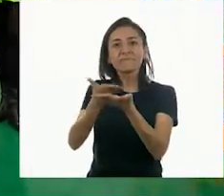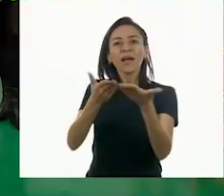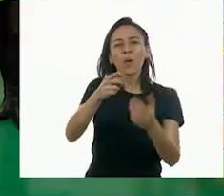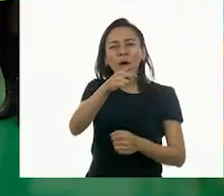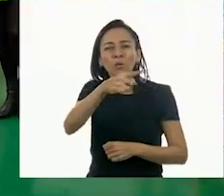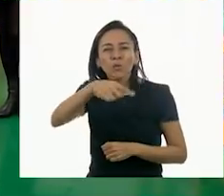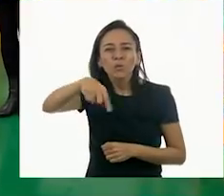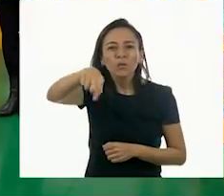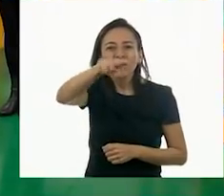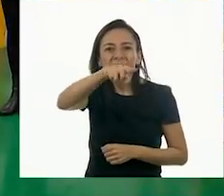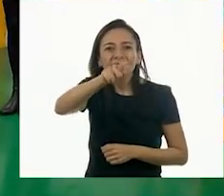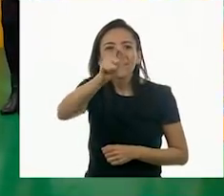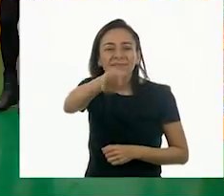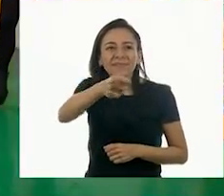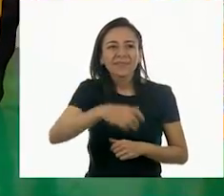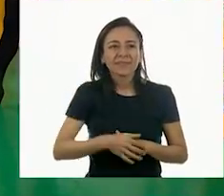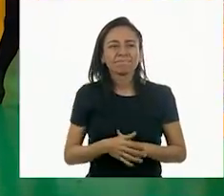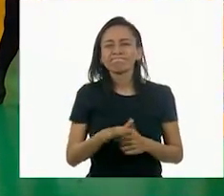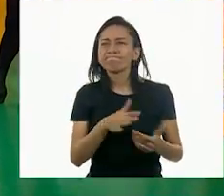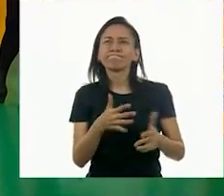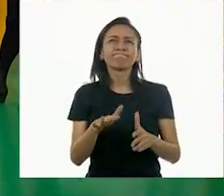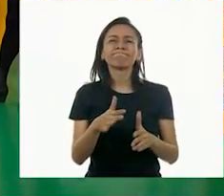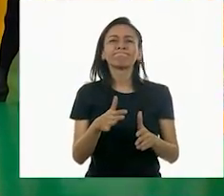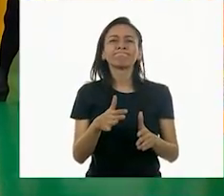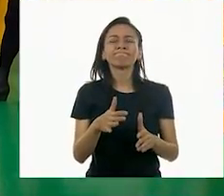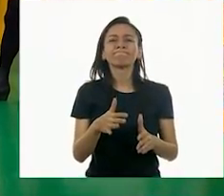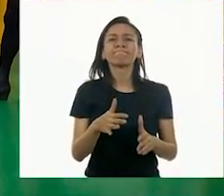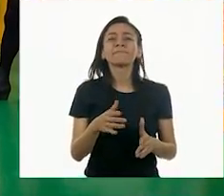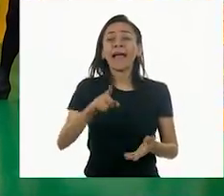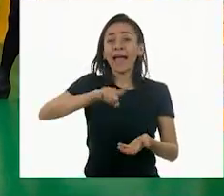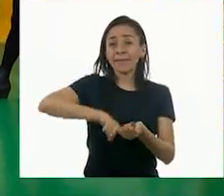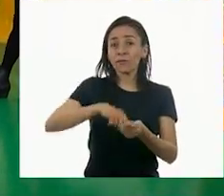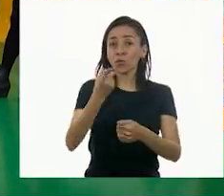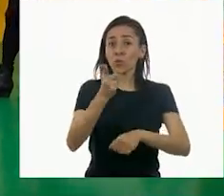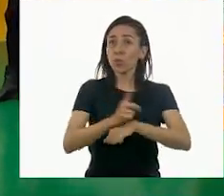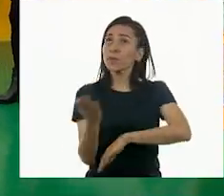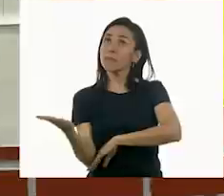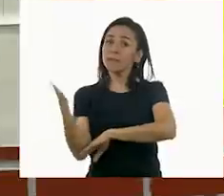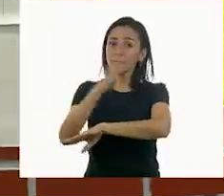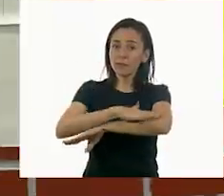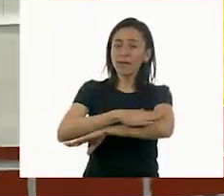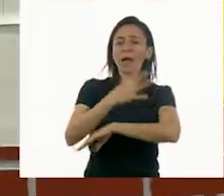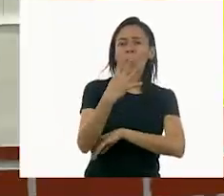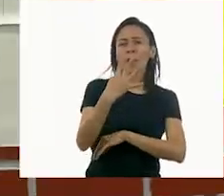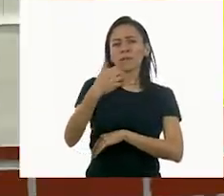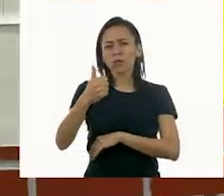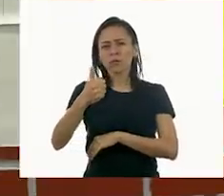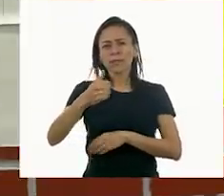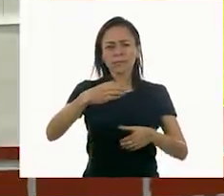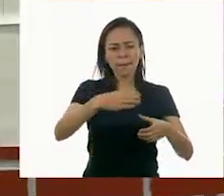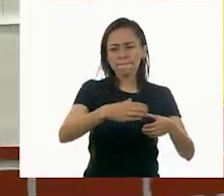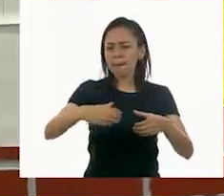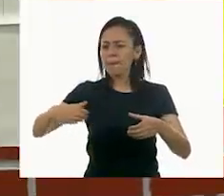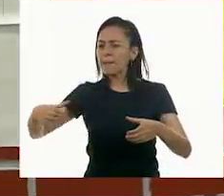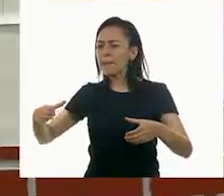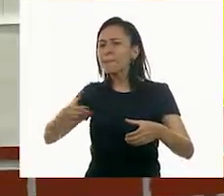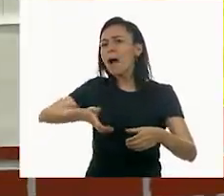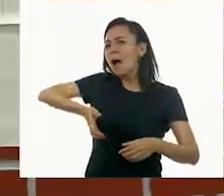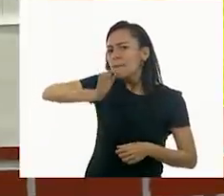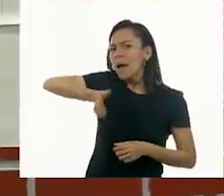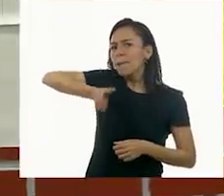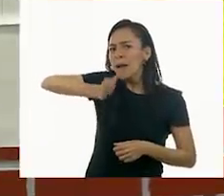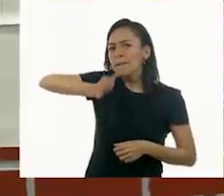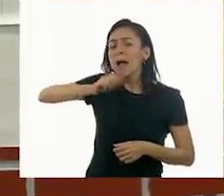tomen de 4 a 6 vasos al día y los vayan registrando en una tabla